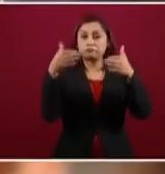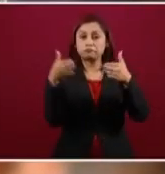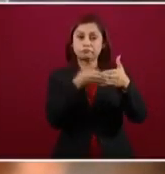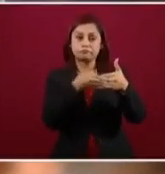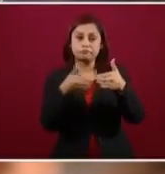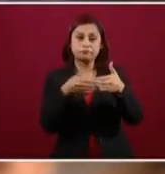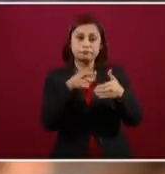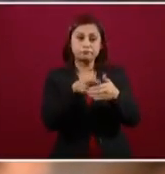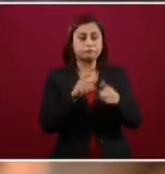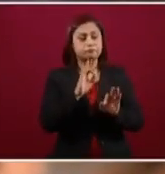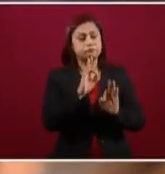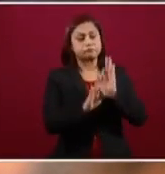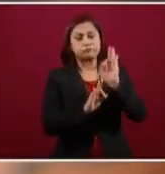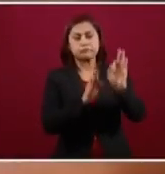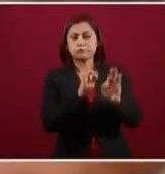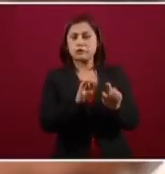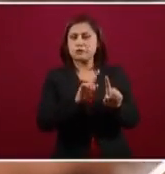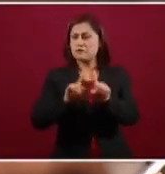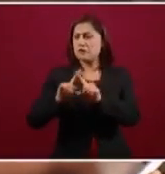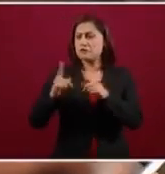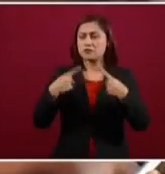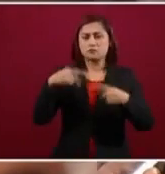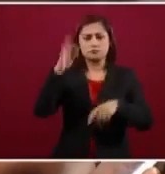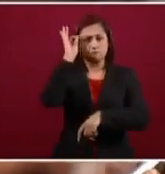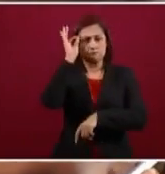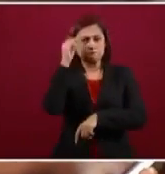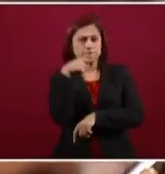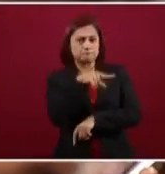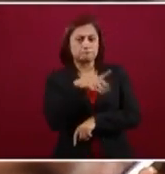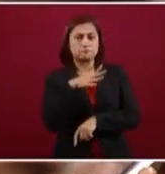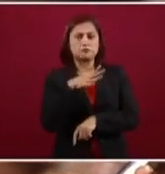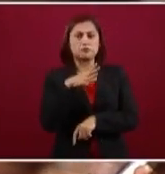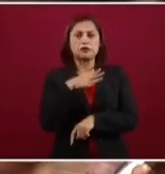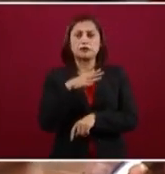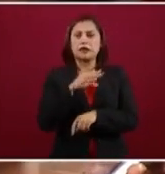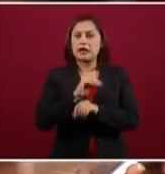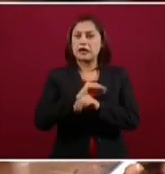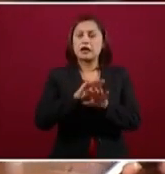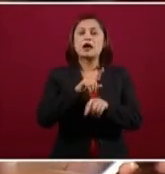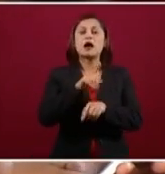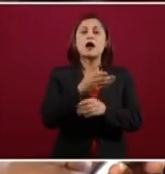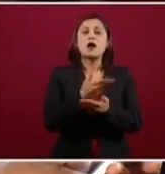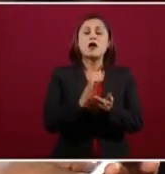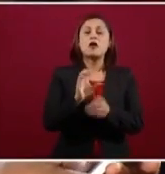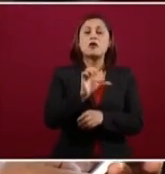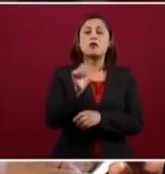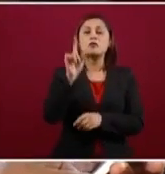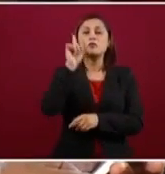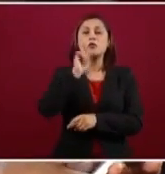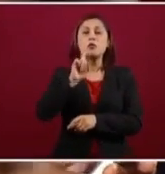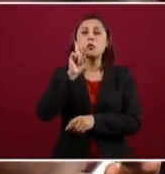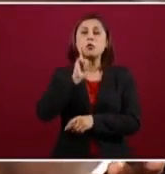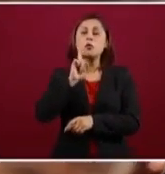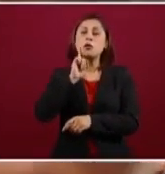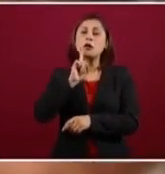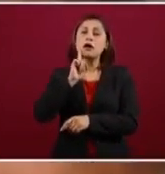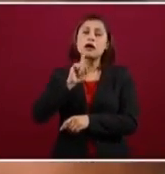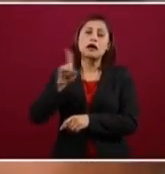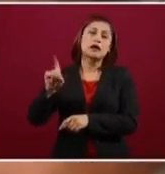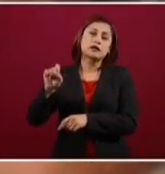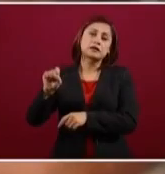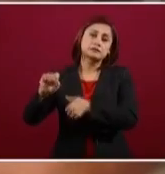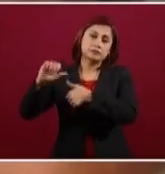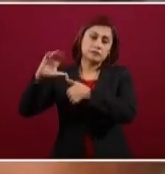le servía, que usaba como servidumbre, e incluso recibía mujeres sudamericanas que se quedaban con él días